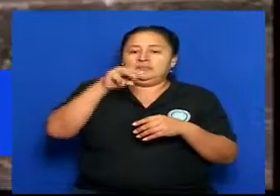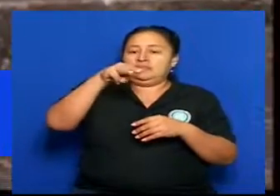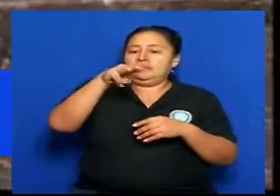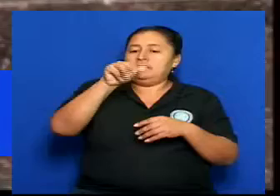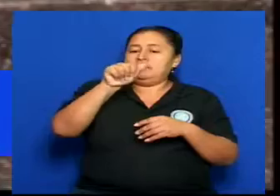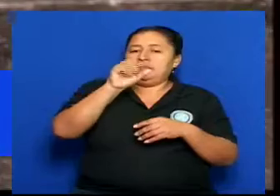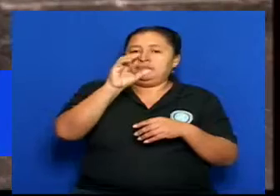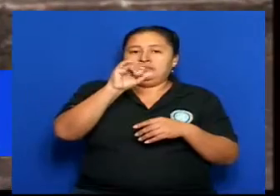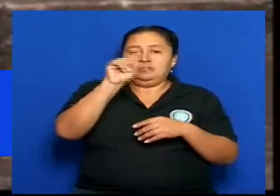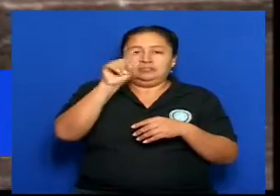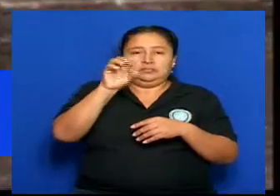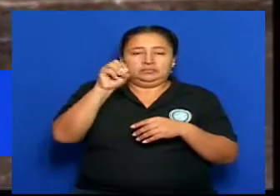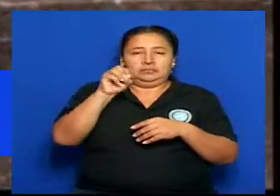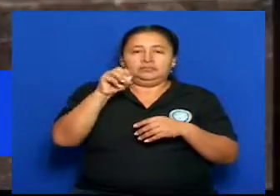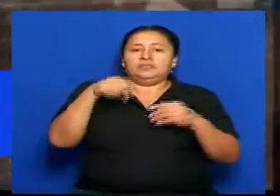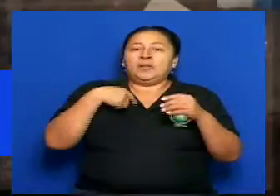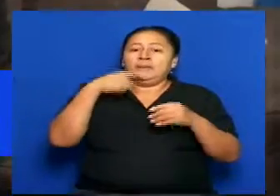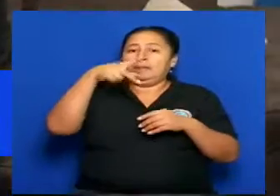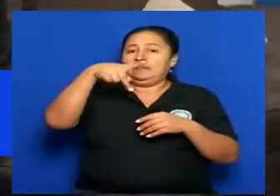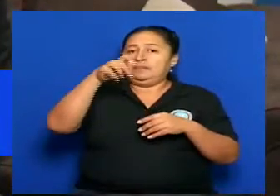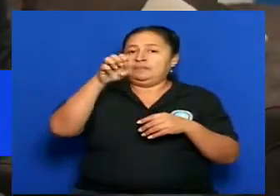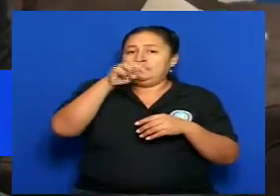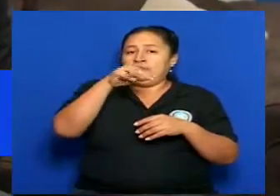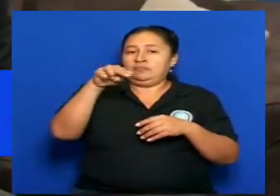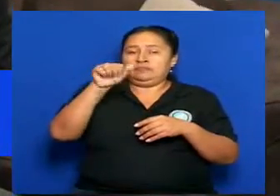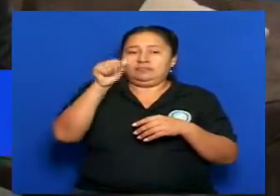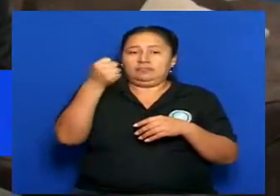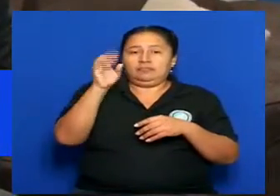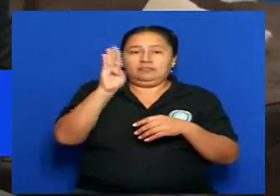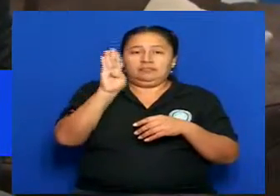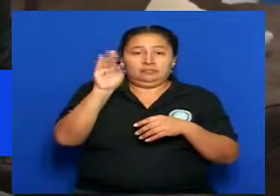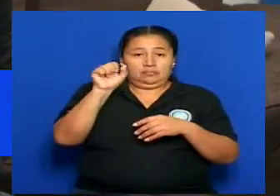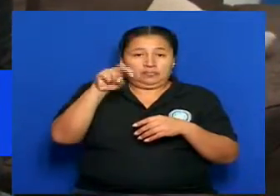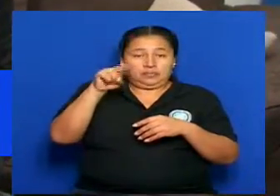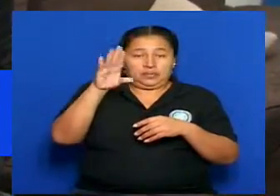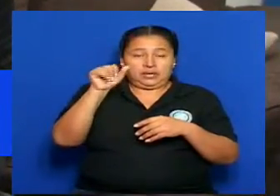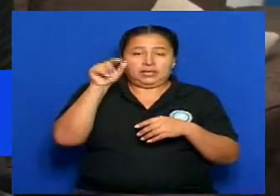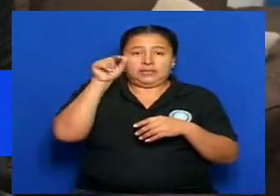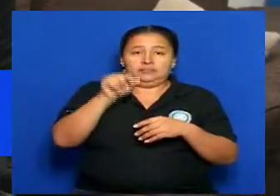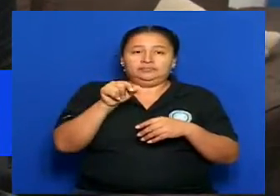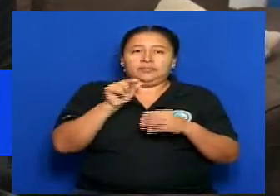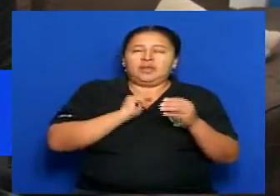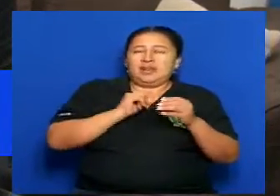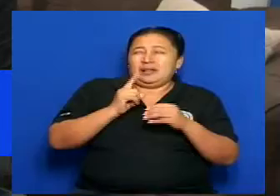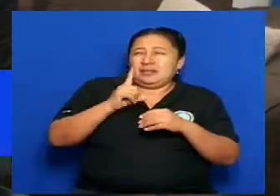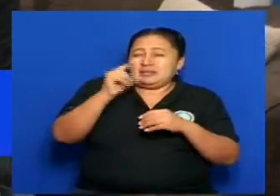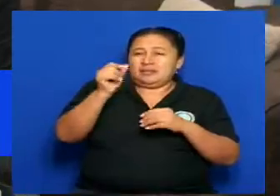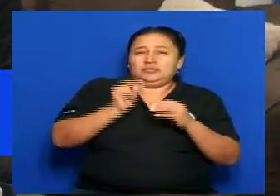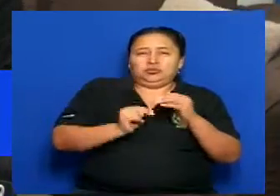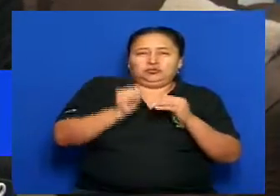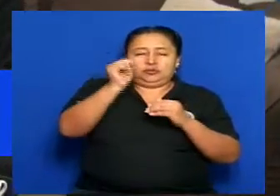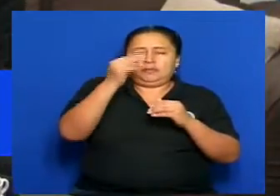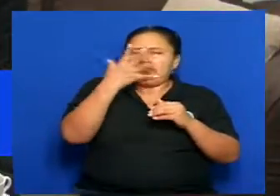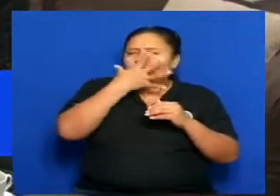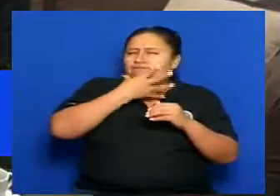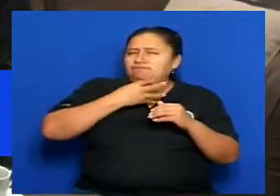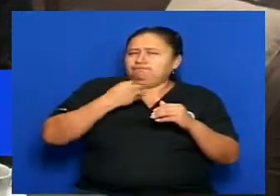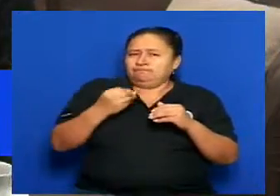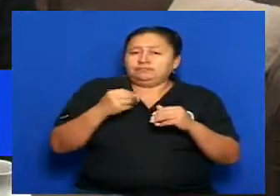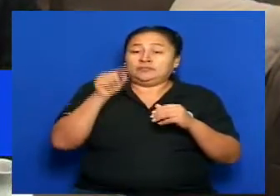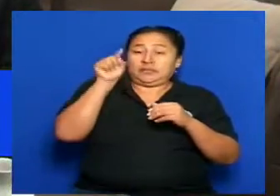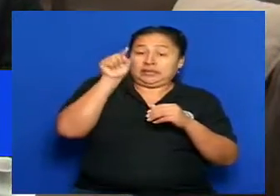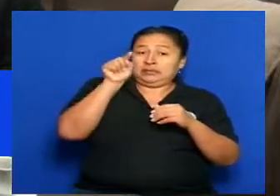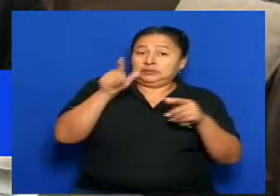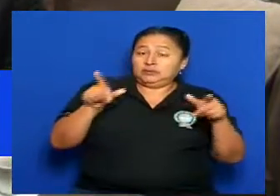el macizo de peña blanca de uno de los lugares más lindos que tiene este país y más lindos del norte con paisajes escénicos es en